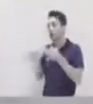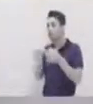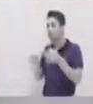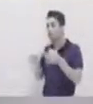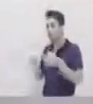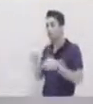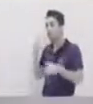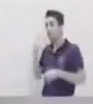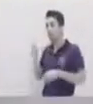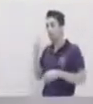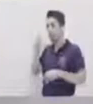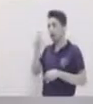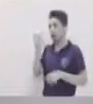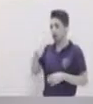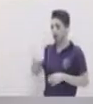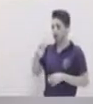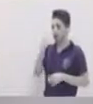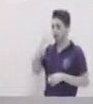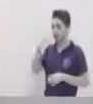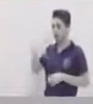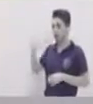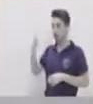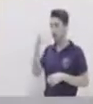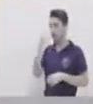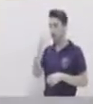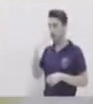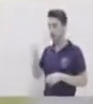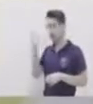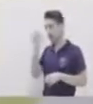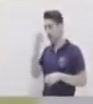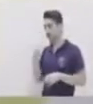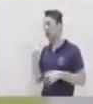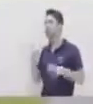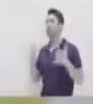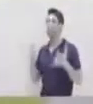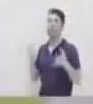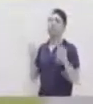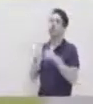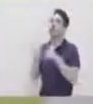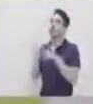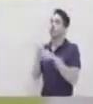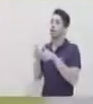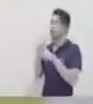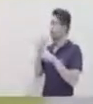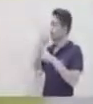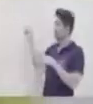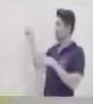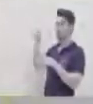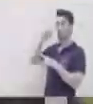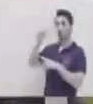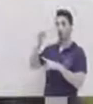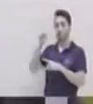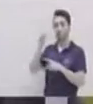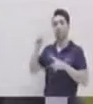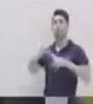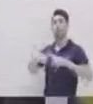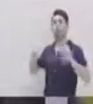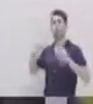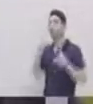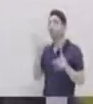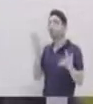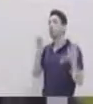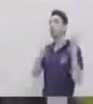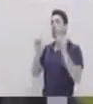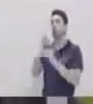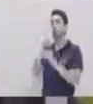estaríamos hablando precisamente de combinaciones. Entonces, pues las combinaciones va a ser muy similar la definición a estas. Lo único es